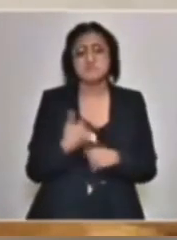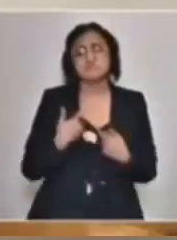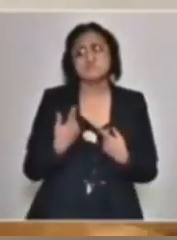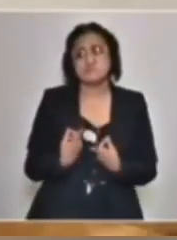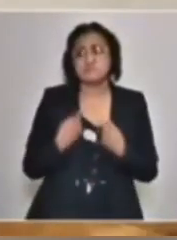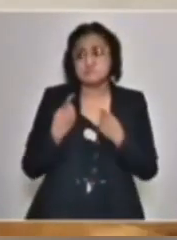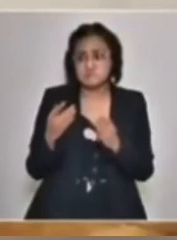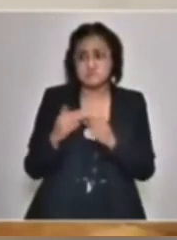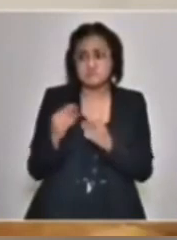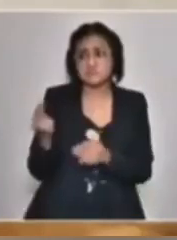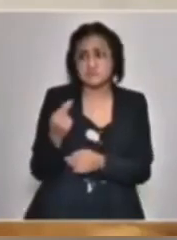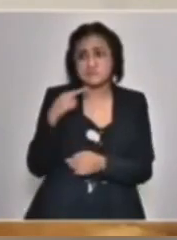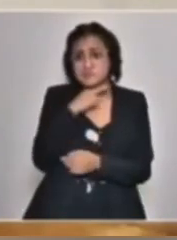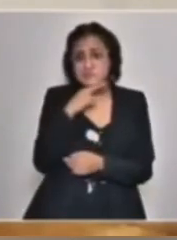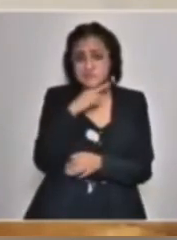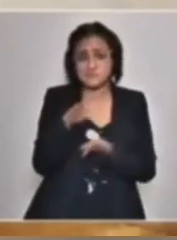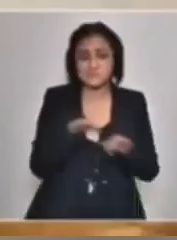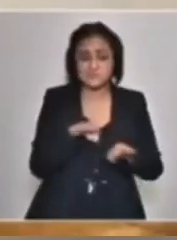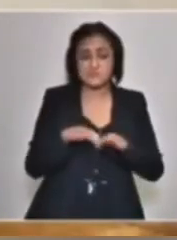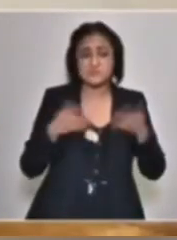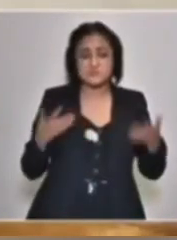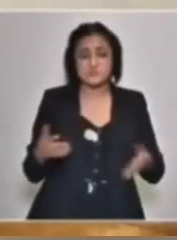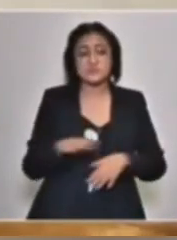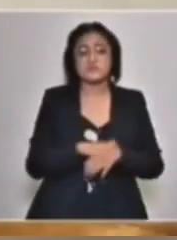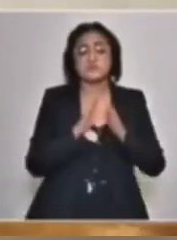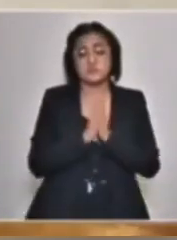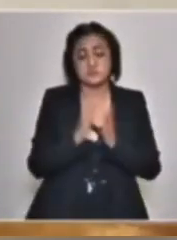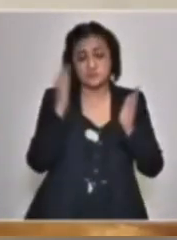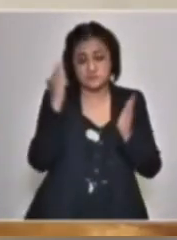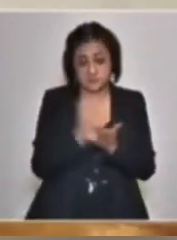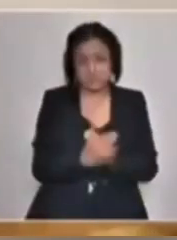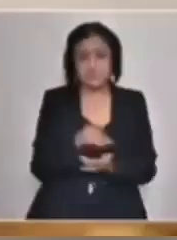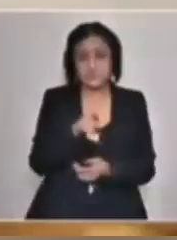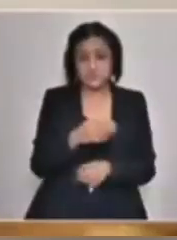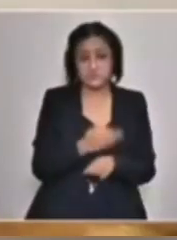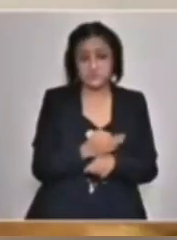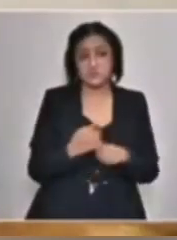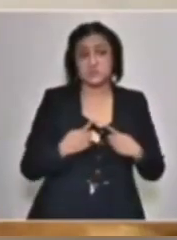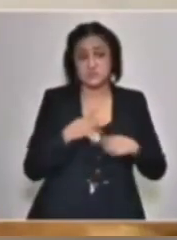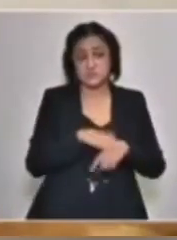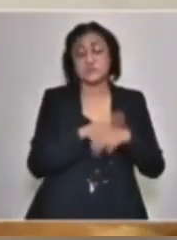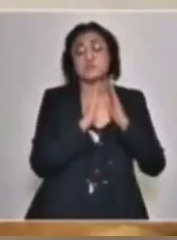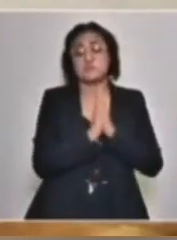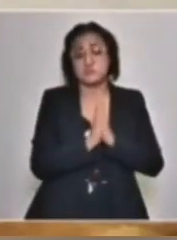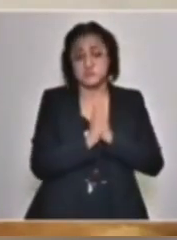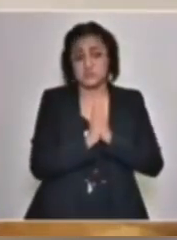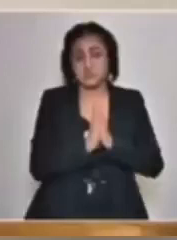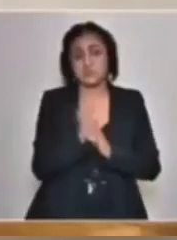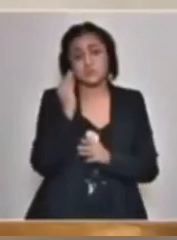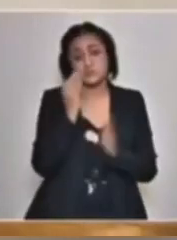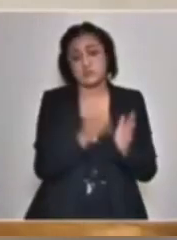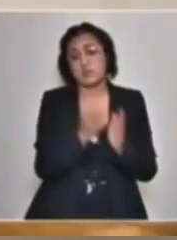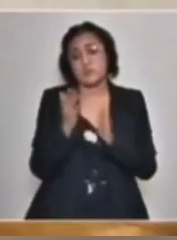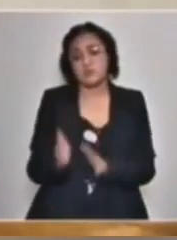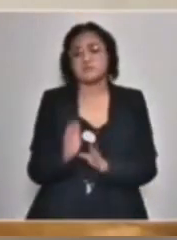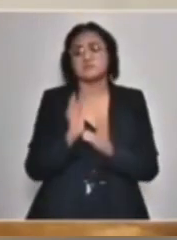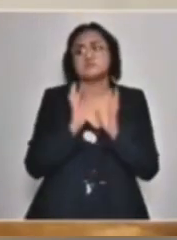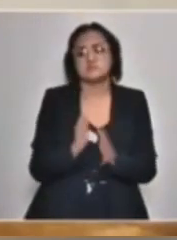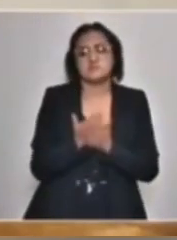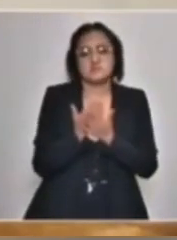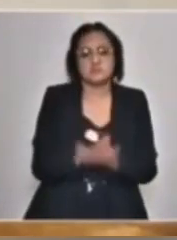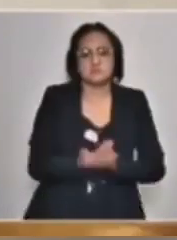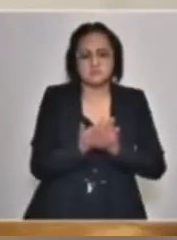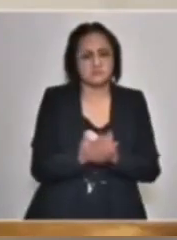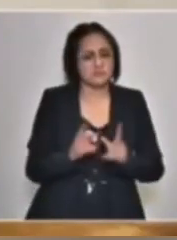las casas. Entonces yo les doy plazos a ustedes, les doy plazos para que ya